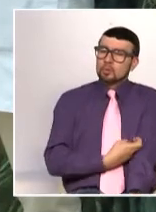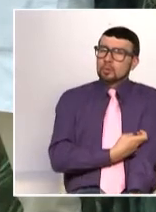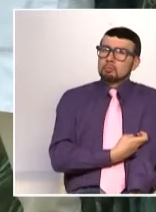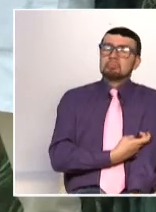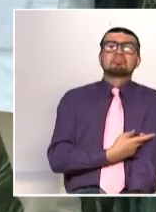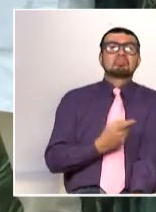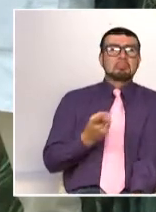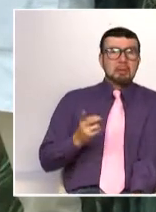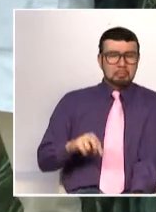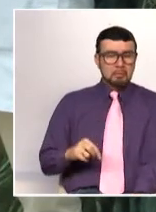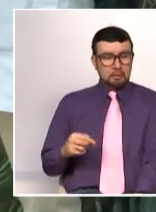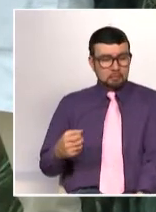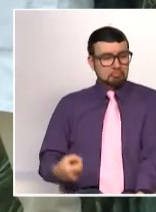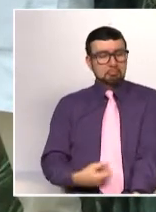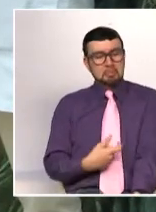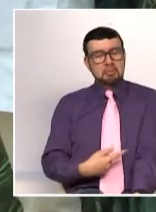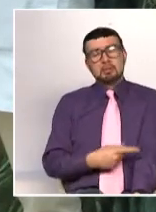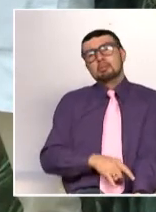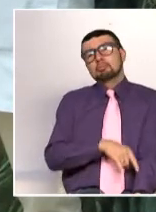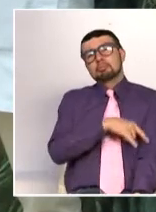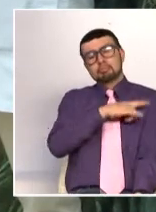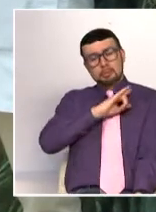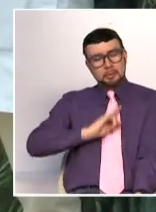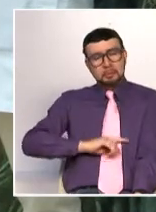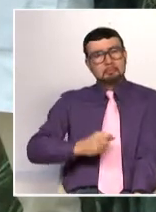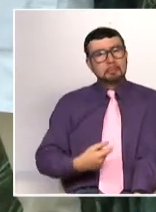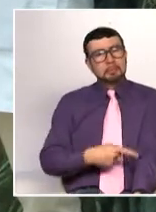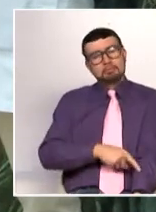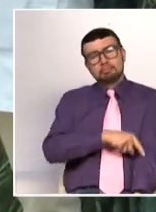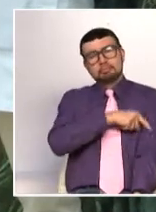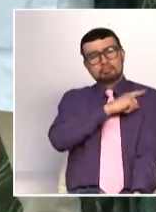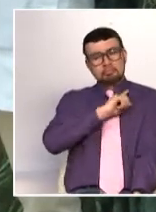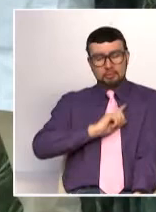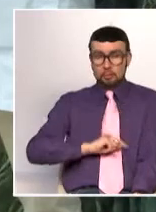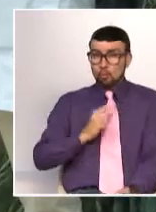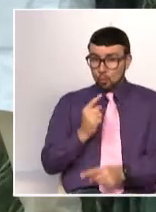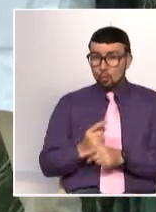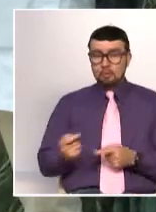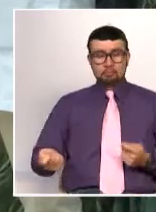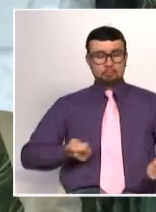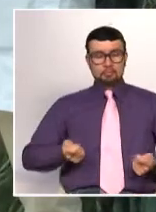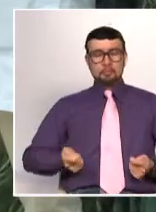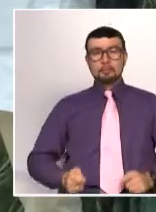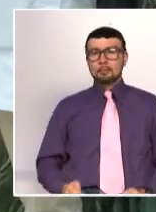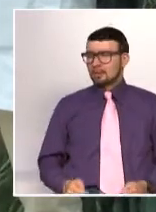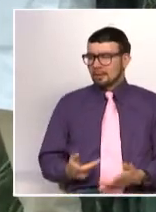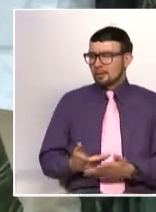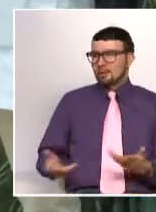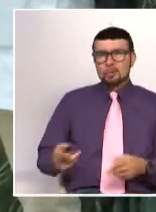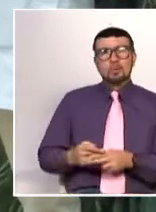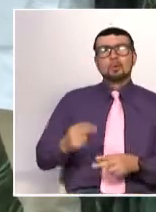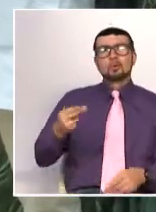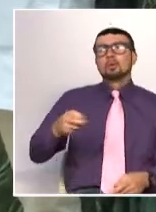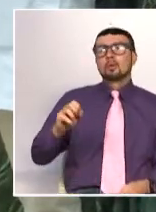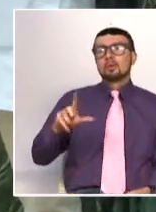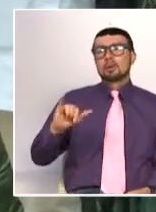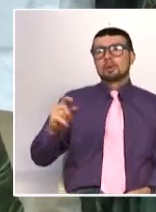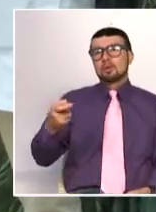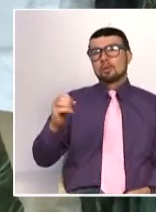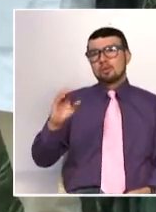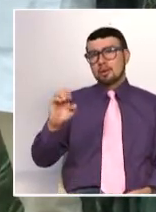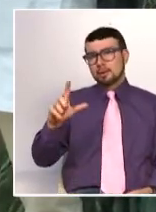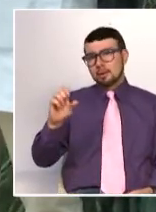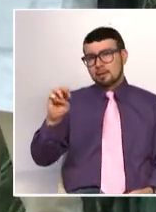también que son ilusiones homeopáticas van a estar incluidas para que cumpla su función oligoelementos también que van